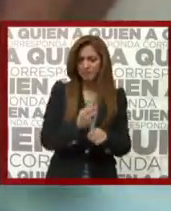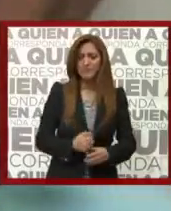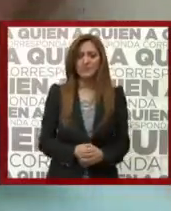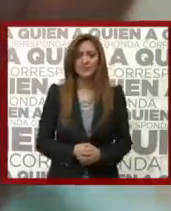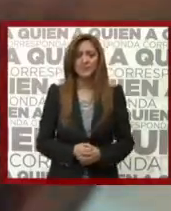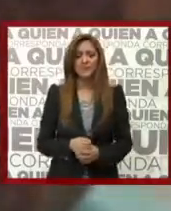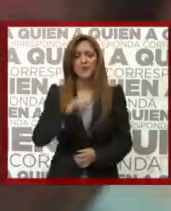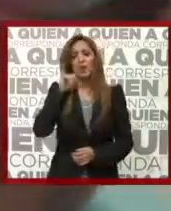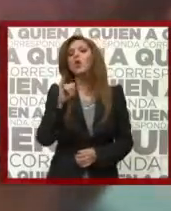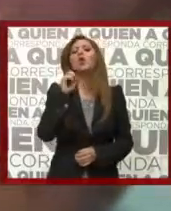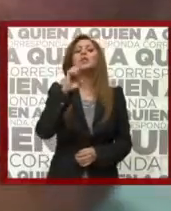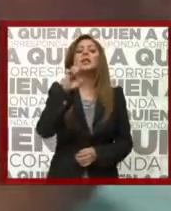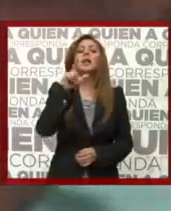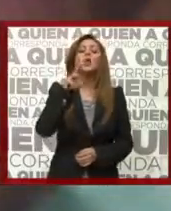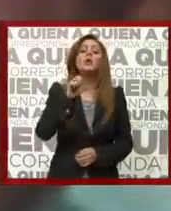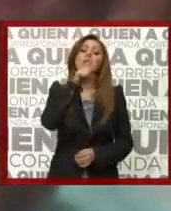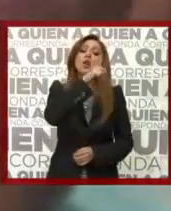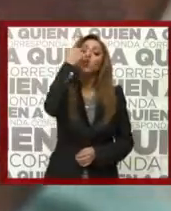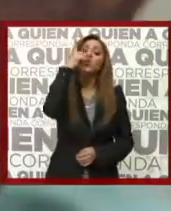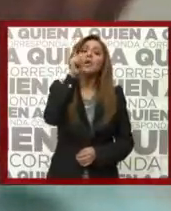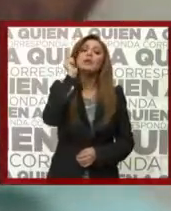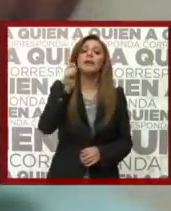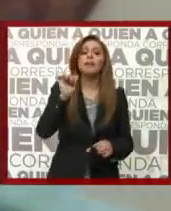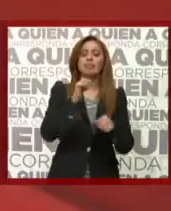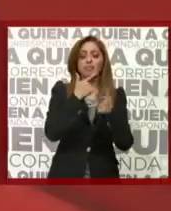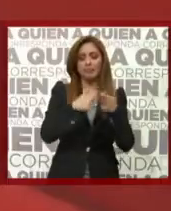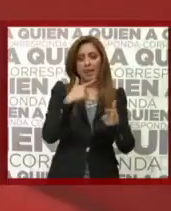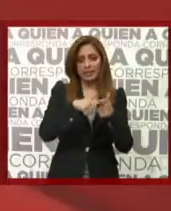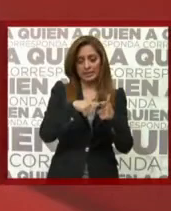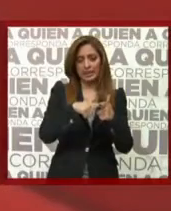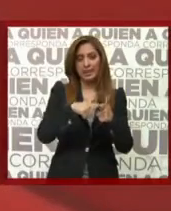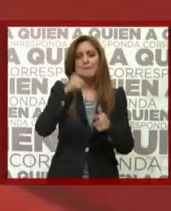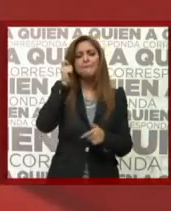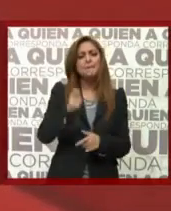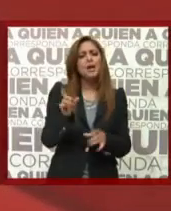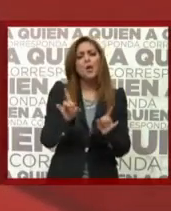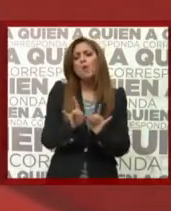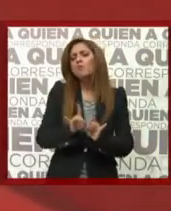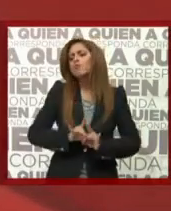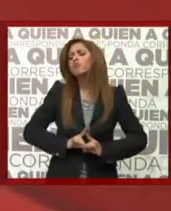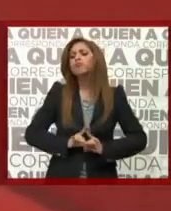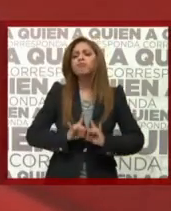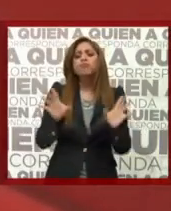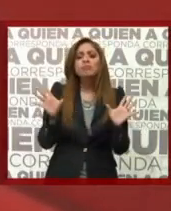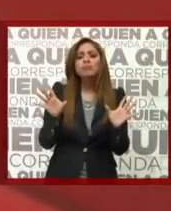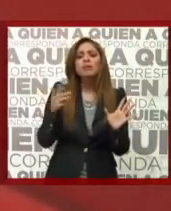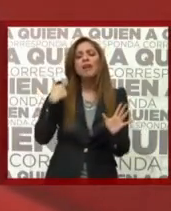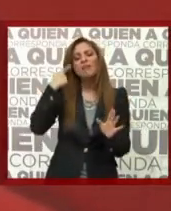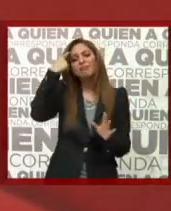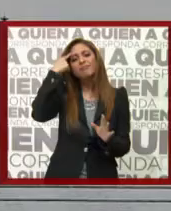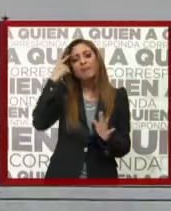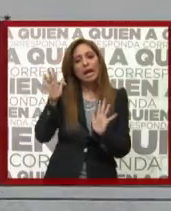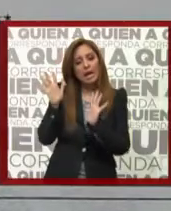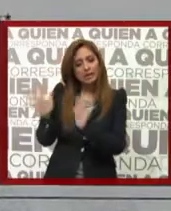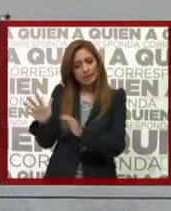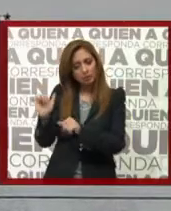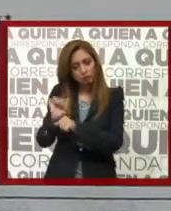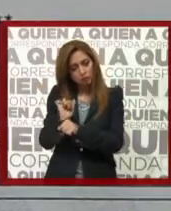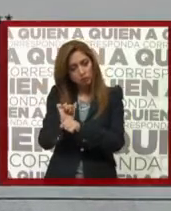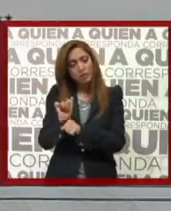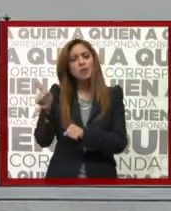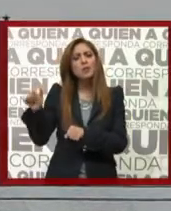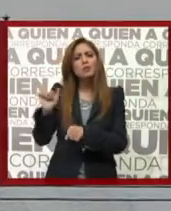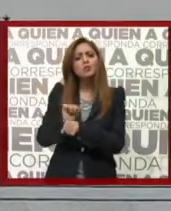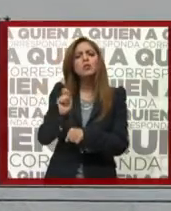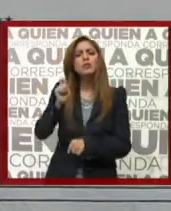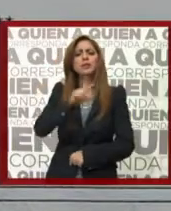José Luis Rodríguez Díaz es propietario de un taxi. Por un acontecimiento imprevisible dejó de ruletear. La unidad se